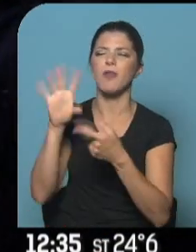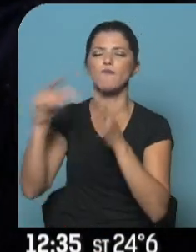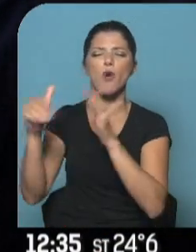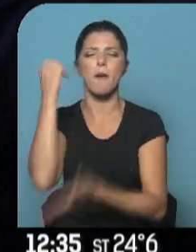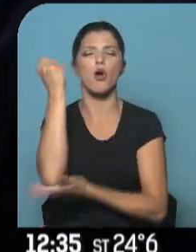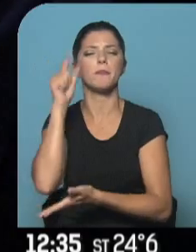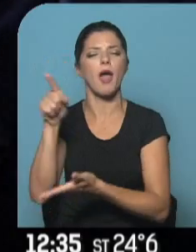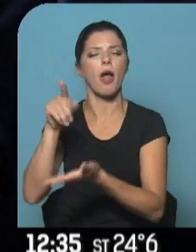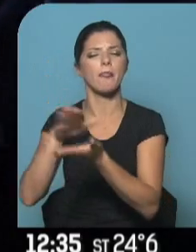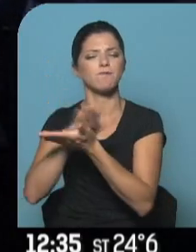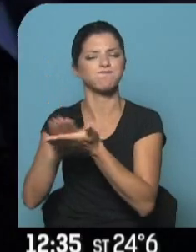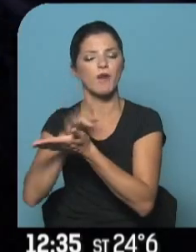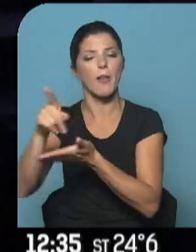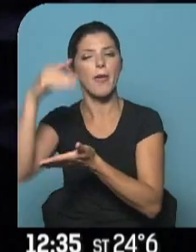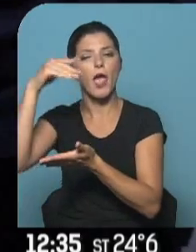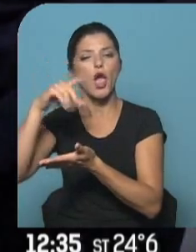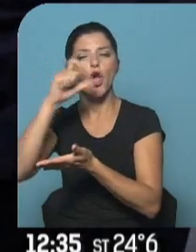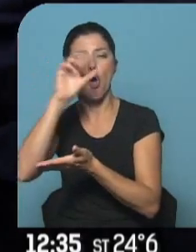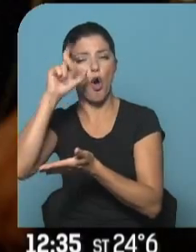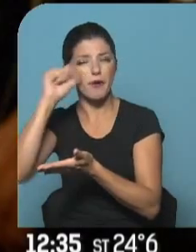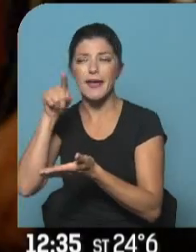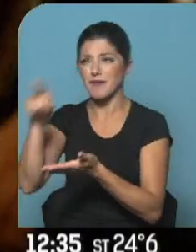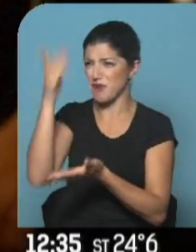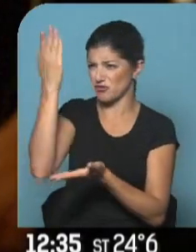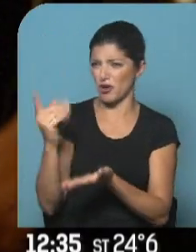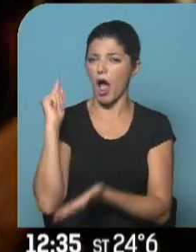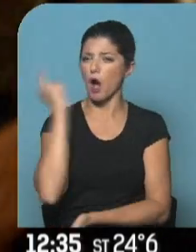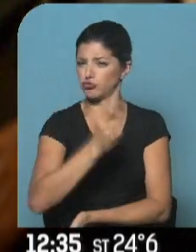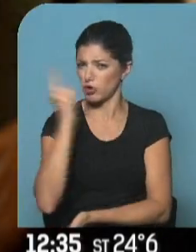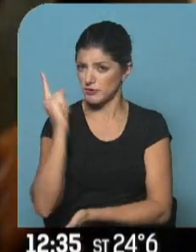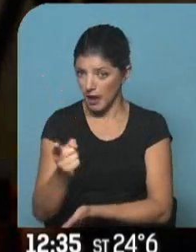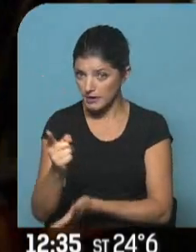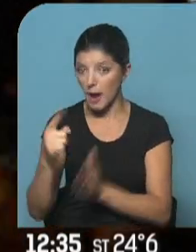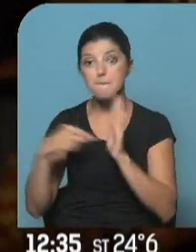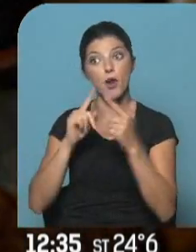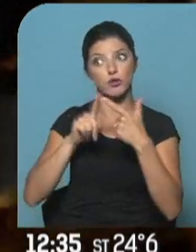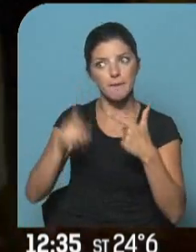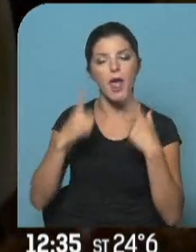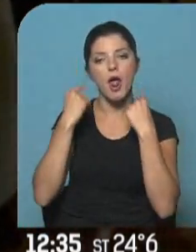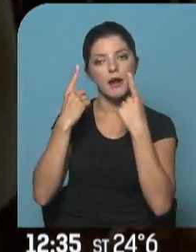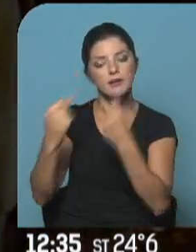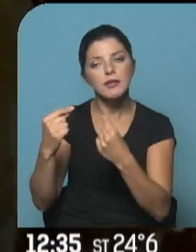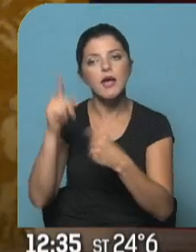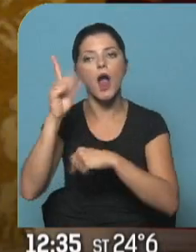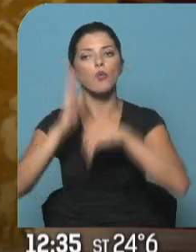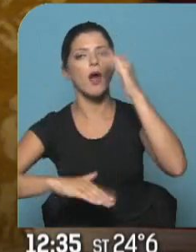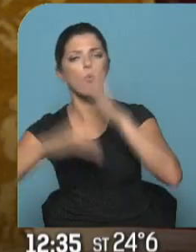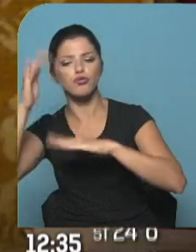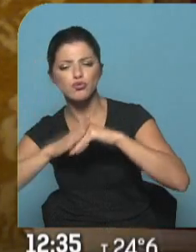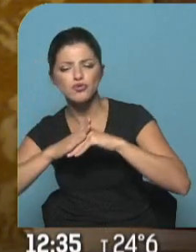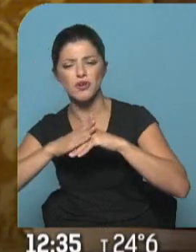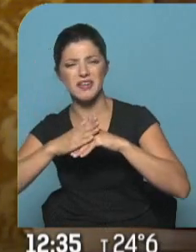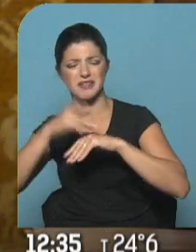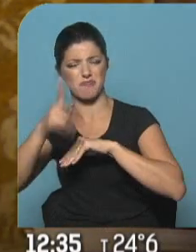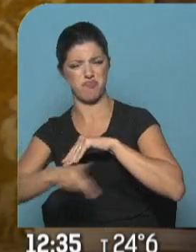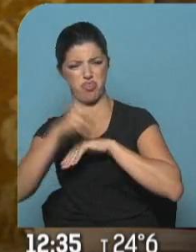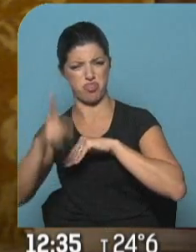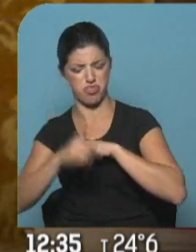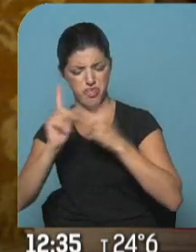estilo de gobierno de Correa, a quien acusa de autoritario, sino que también critica la calidad de las obras de infraestructura emprendidas y